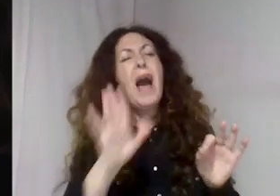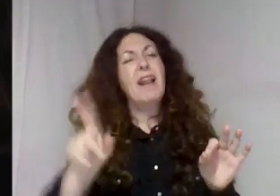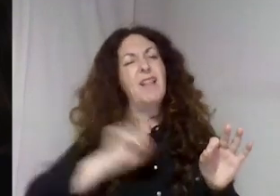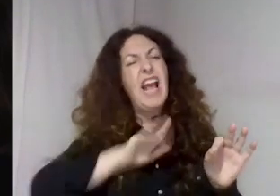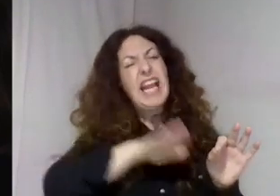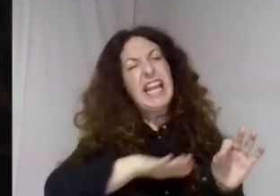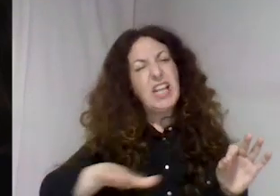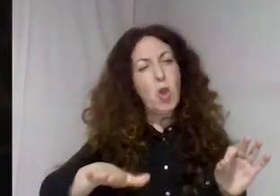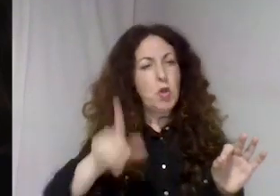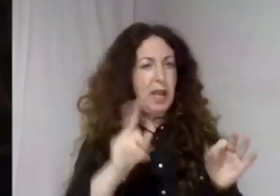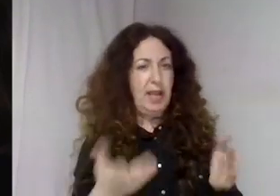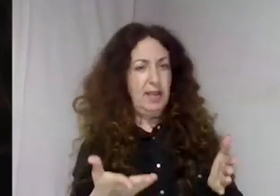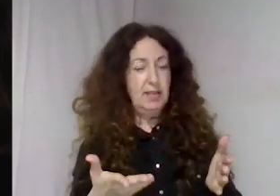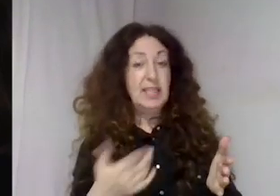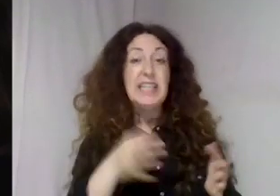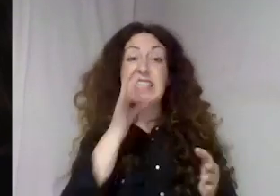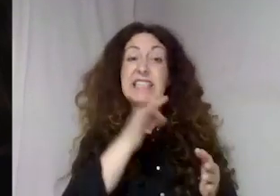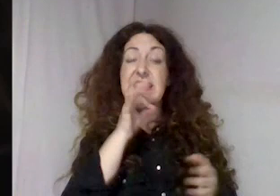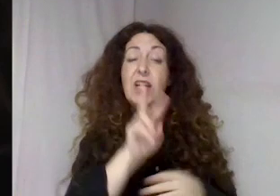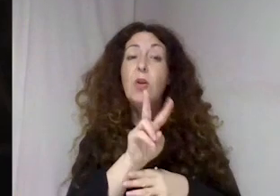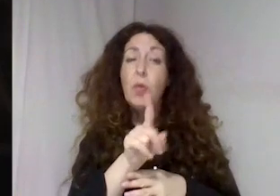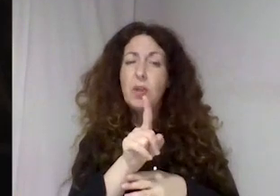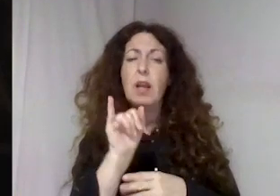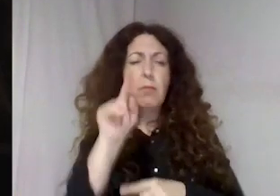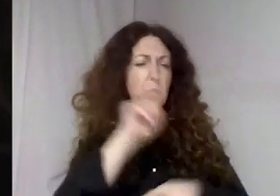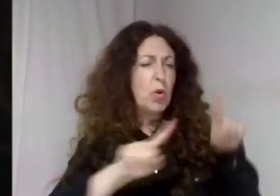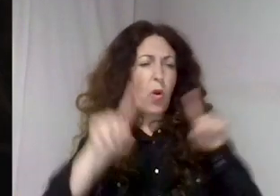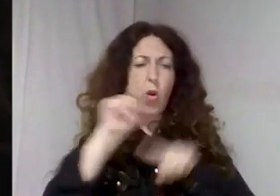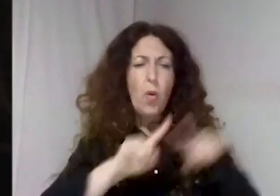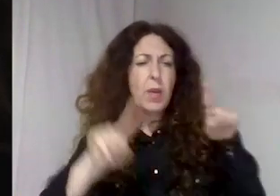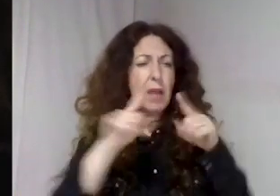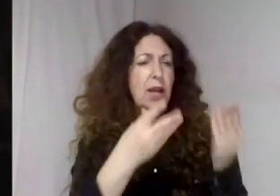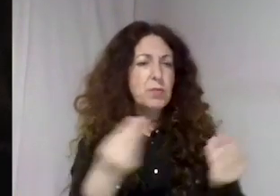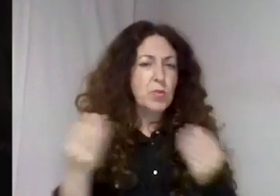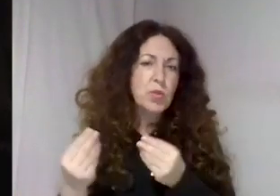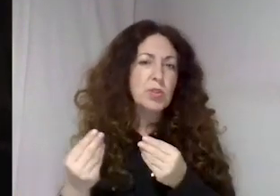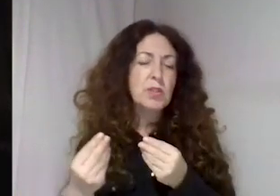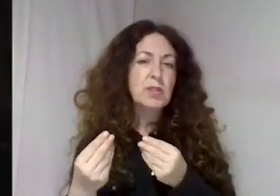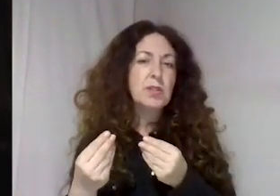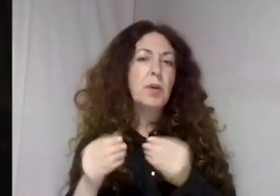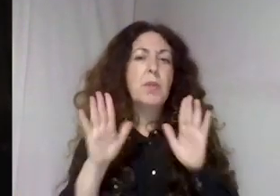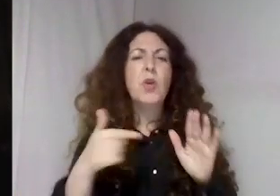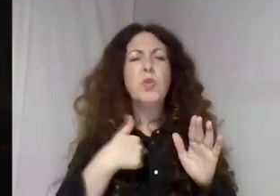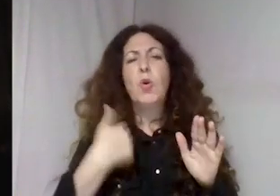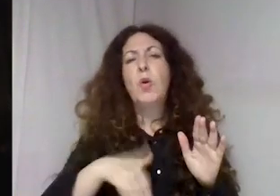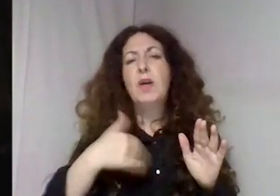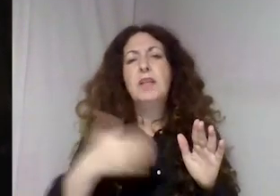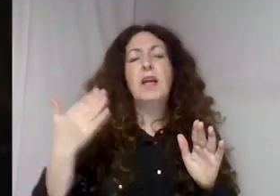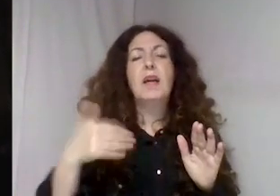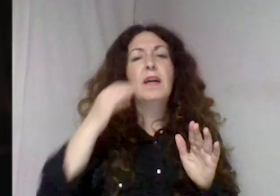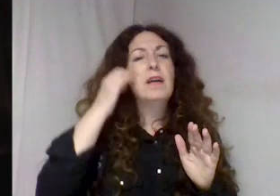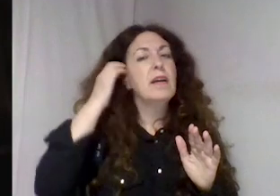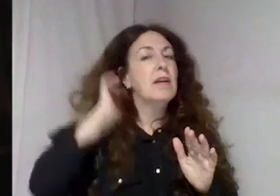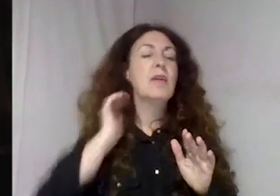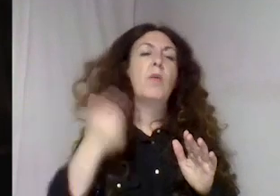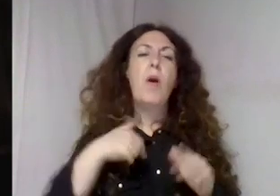no por detalles, sino por la ontología, porque nos trata de niños pequeños. Es cierto que el siglo XXI tiene unos problemas